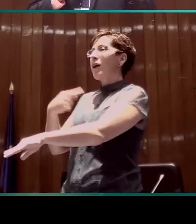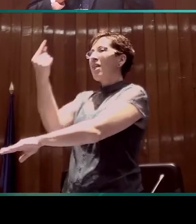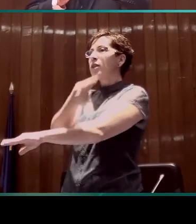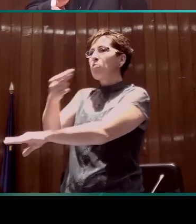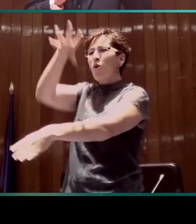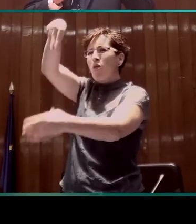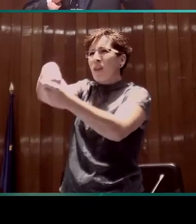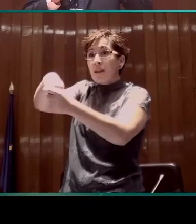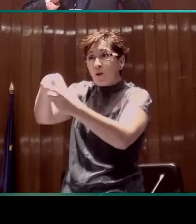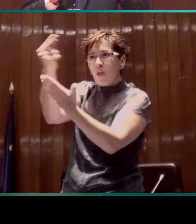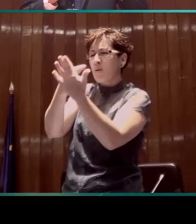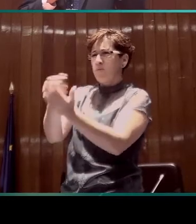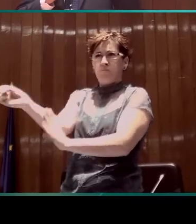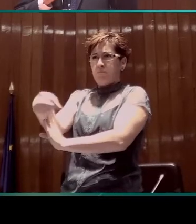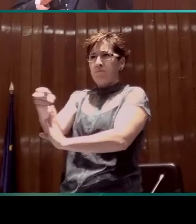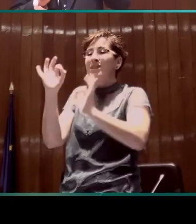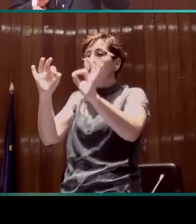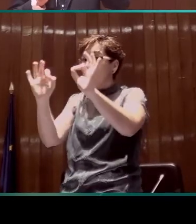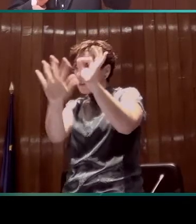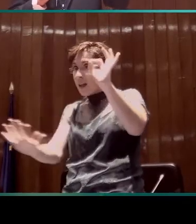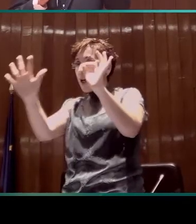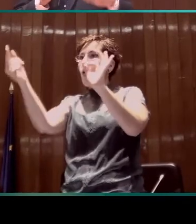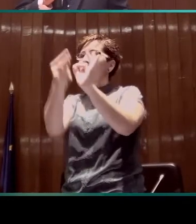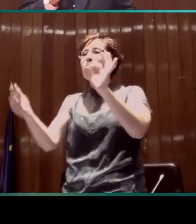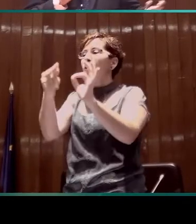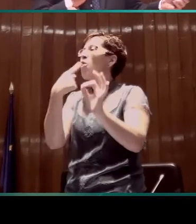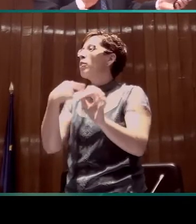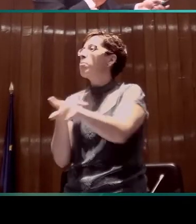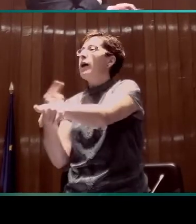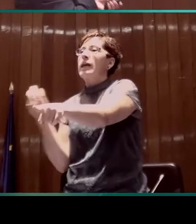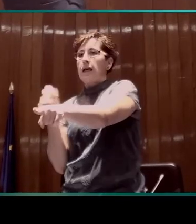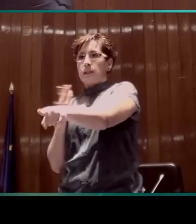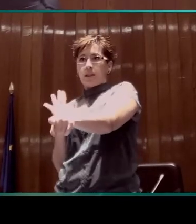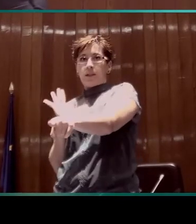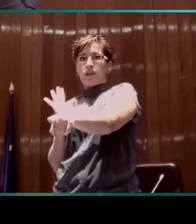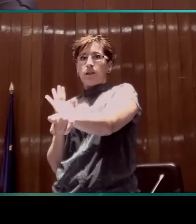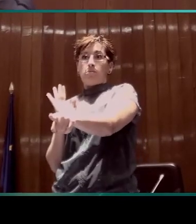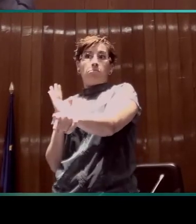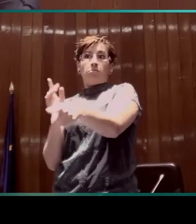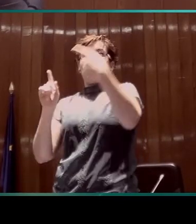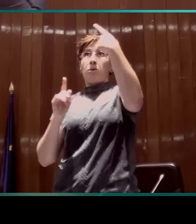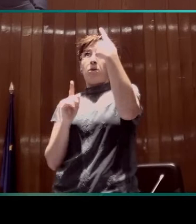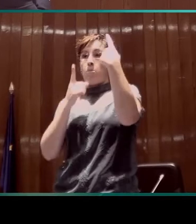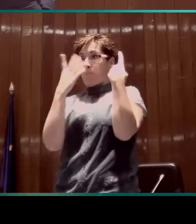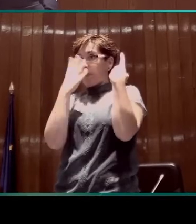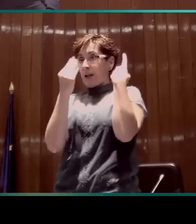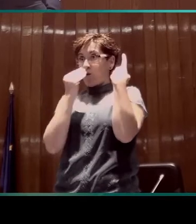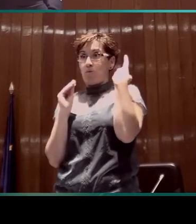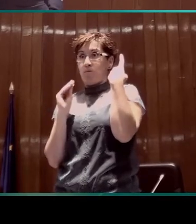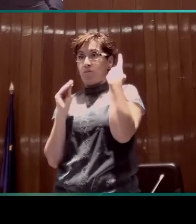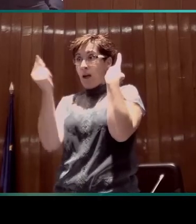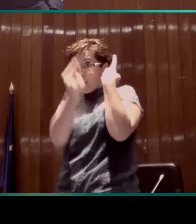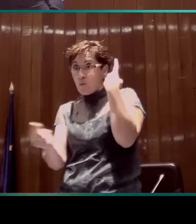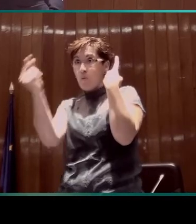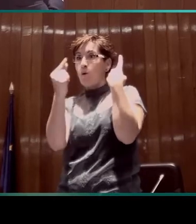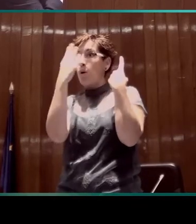hay dentro, no te preocupes de lo que hay dentro. A veces le presentamos auditivo, a veces visual. Aquí tenemos perro y vemos aquí,